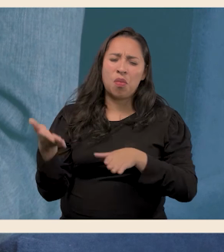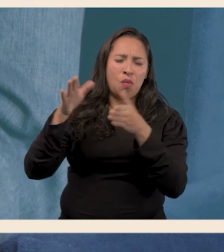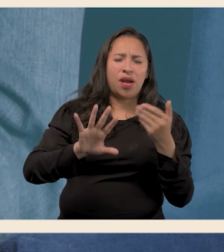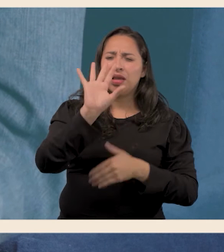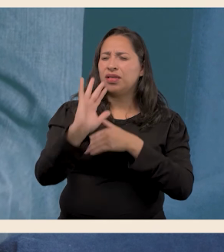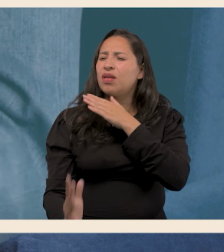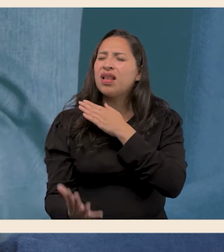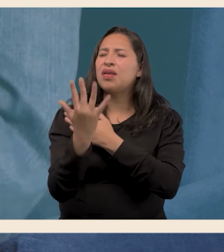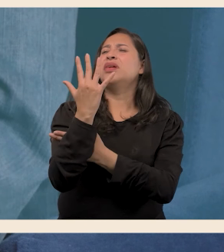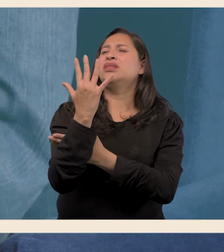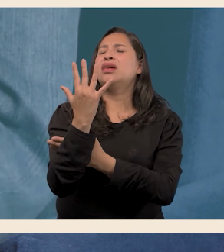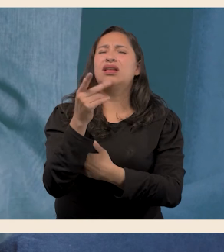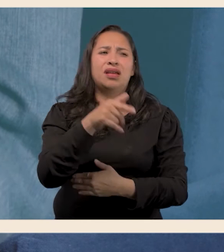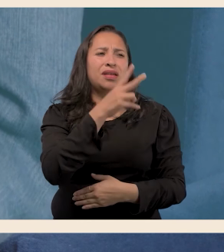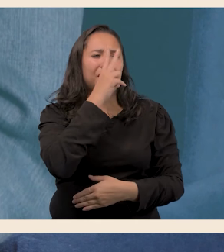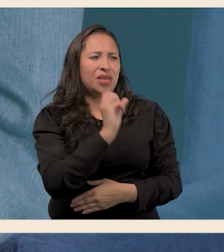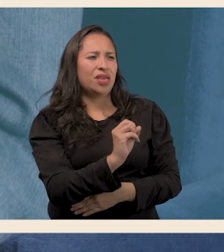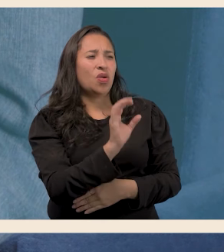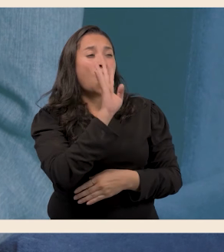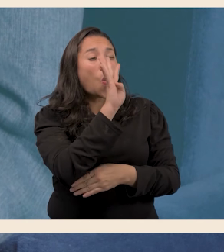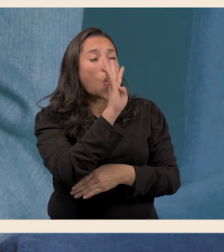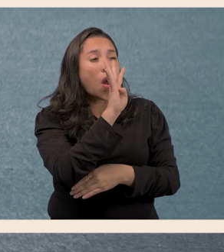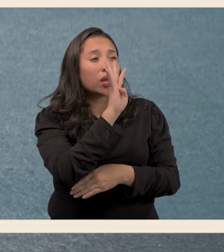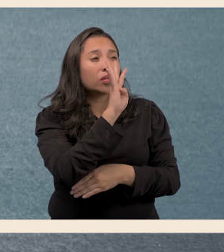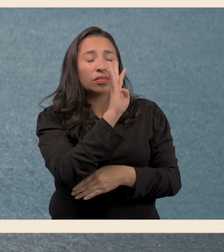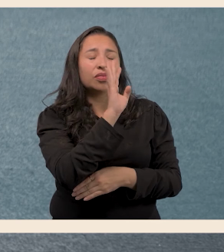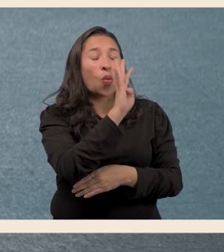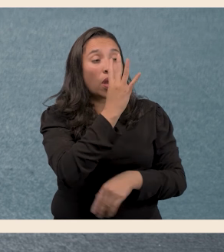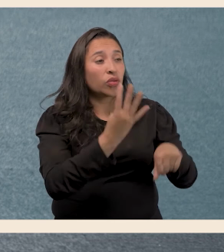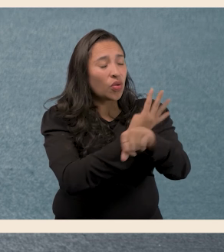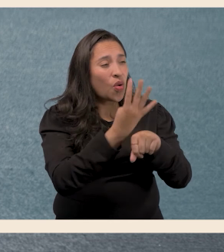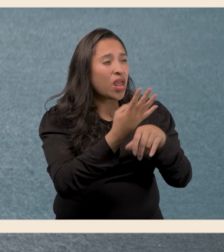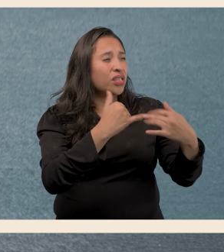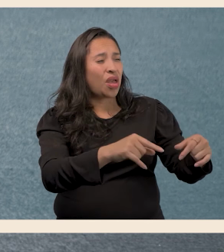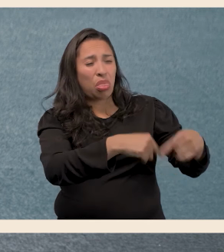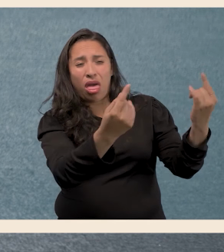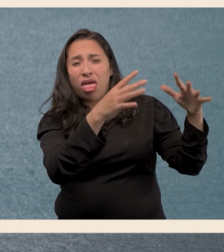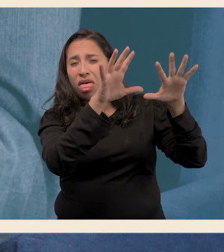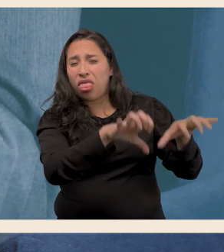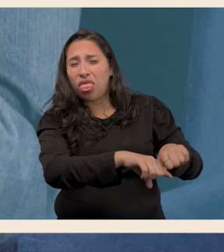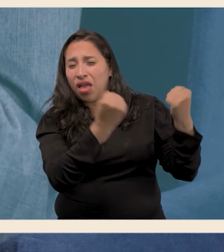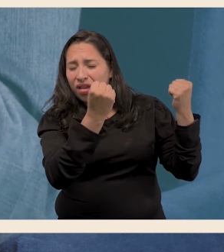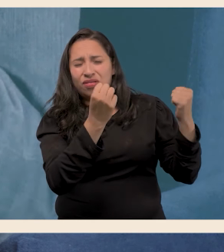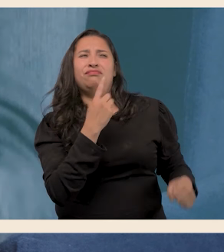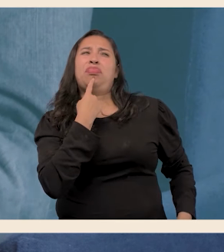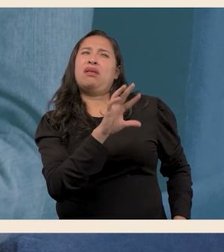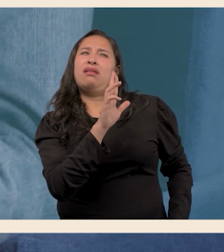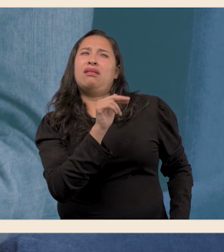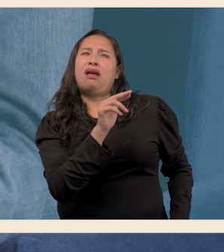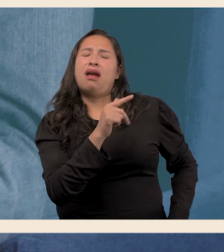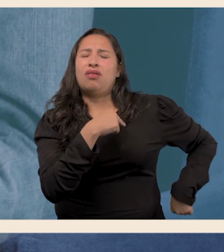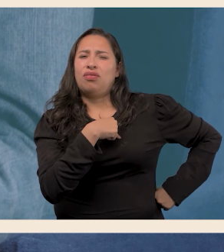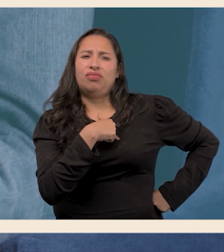mañana para descomponerse, dijo, por ahí unos 3 días. Ahí es donde yo siempre digo que el cuerpo